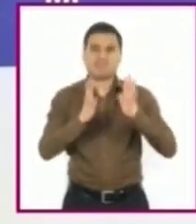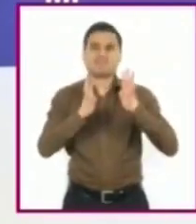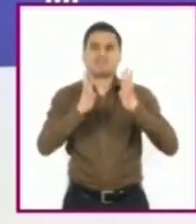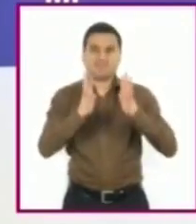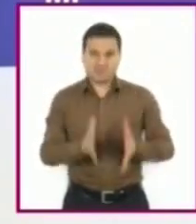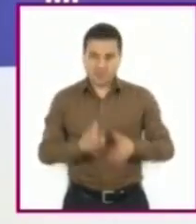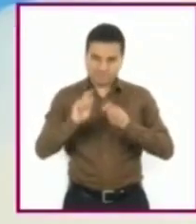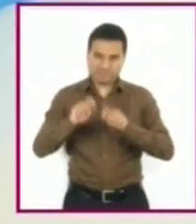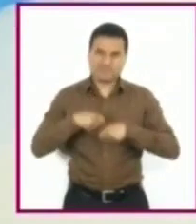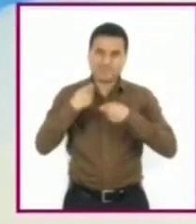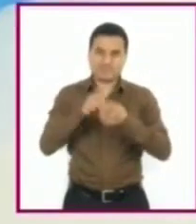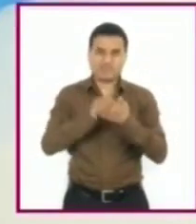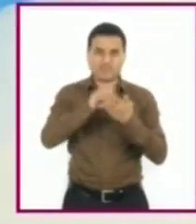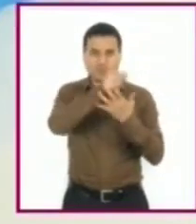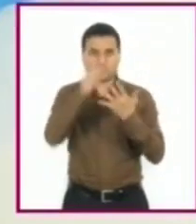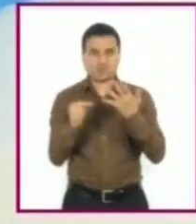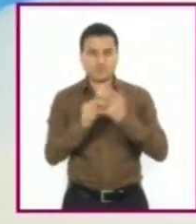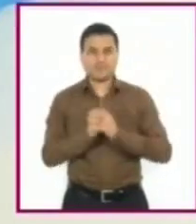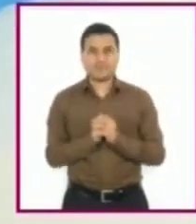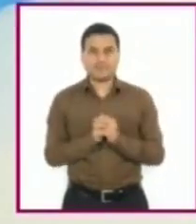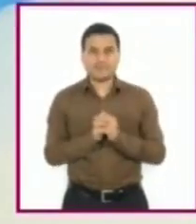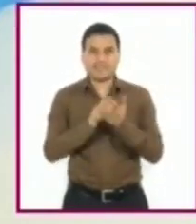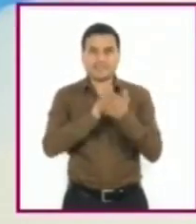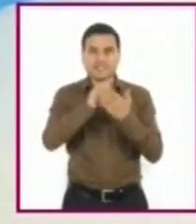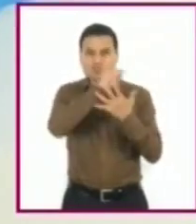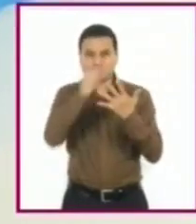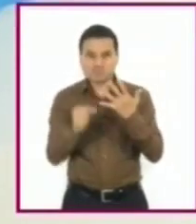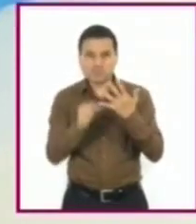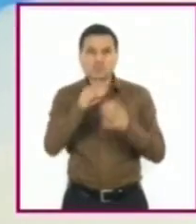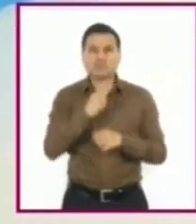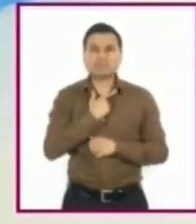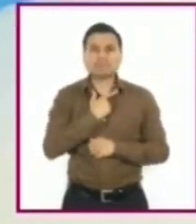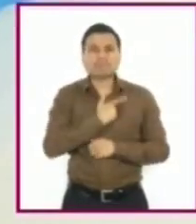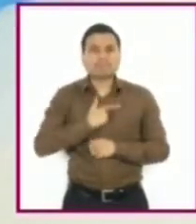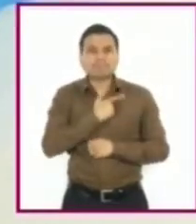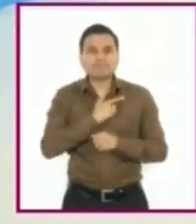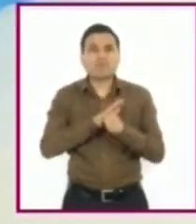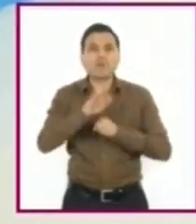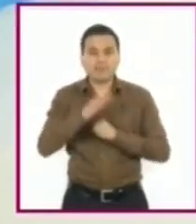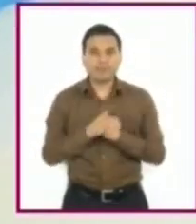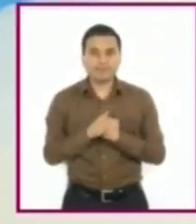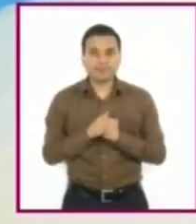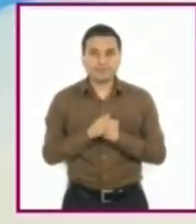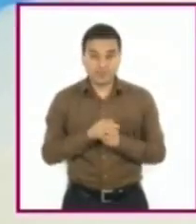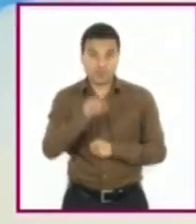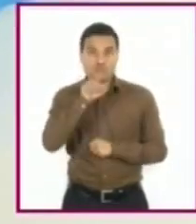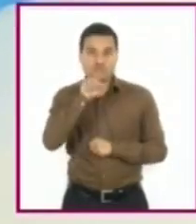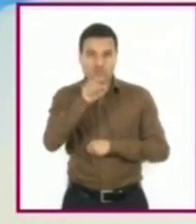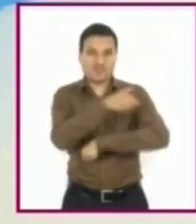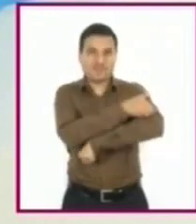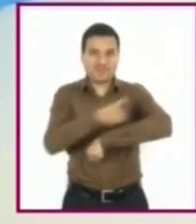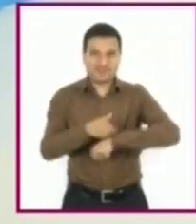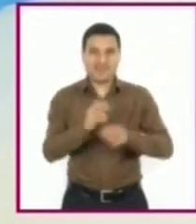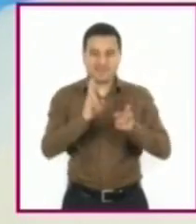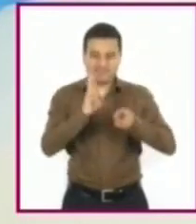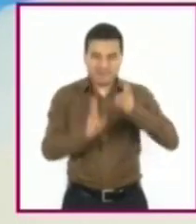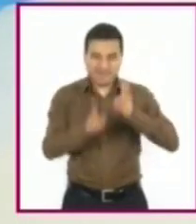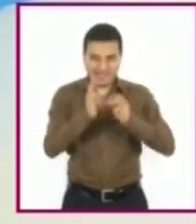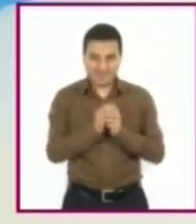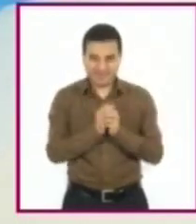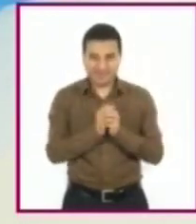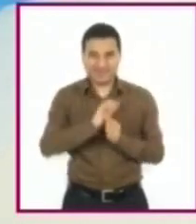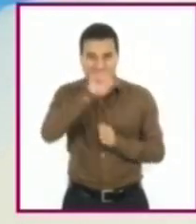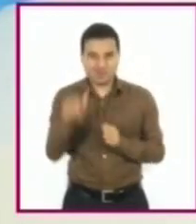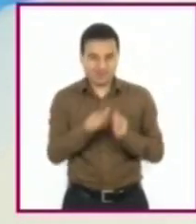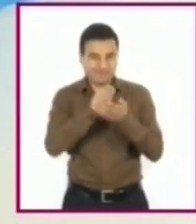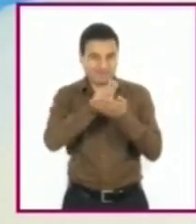de sus derechos civiles. ¿Cuál de estos derechos te llamó más la atención? Comenta al respecto con tus familiares y escribe las conclusiones